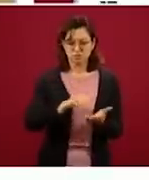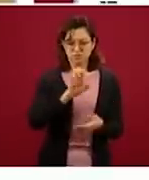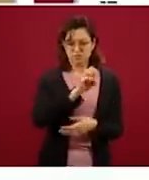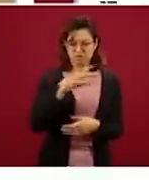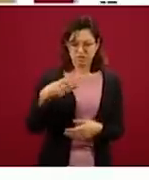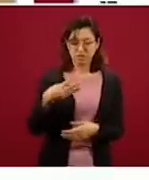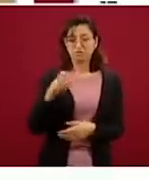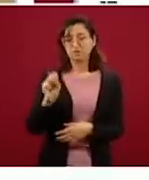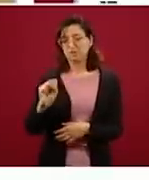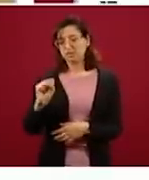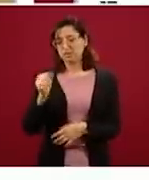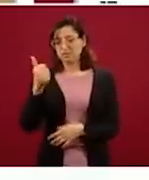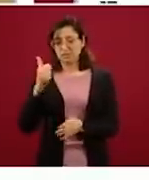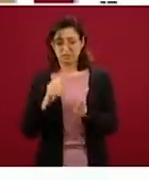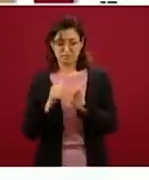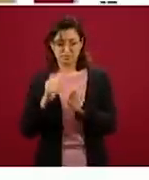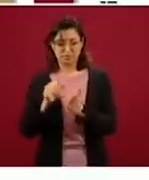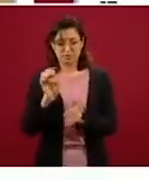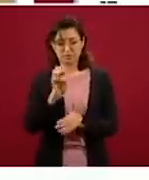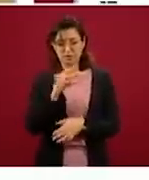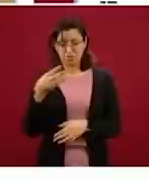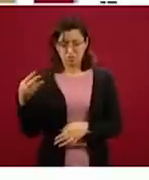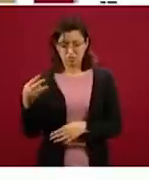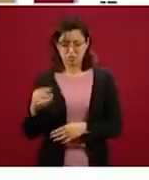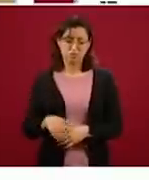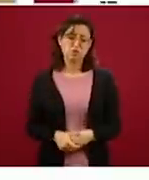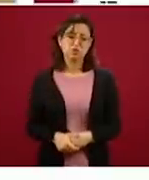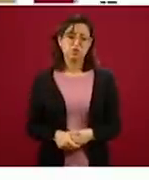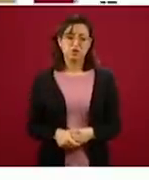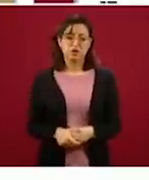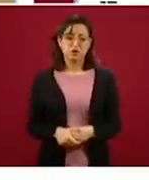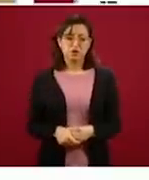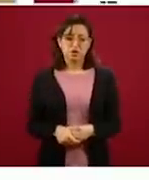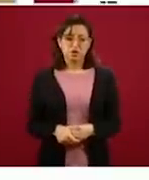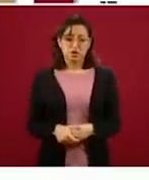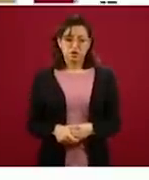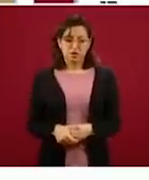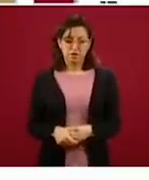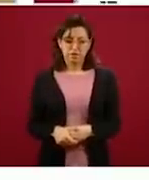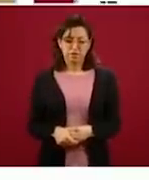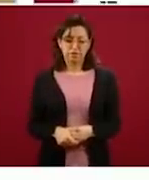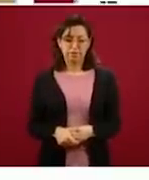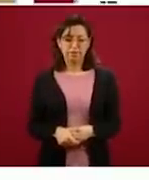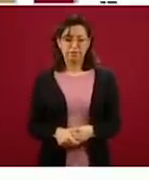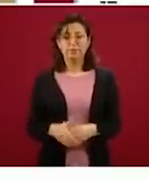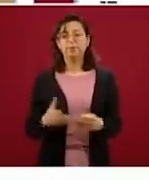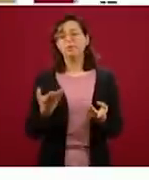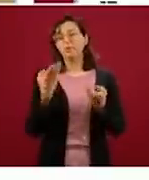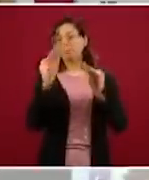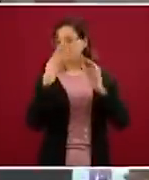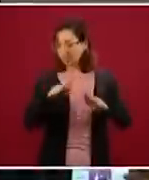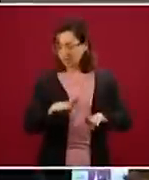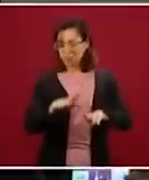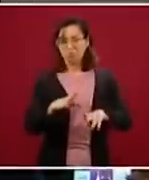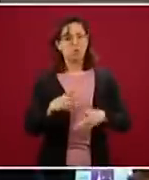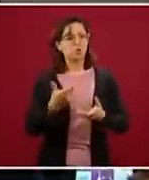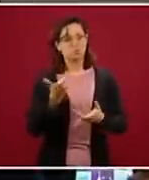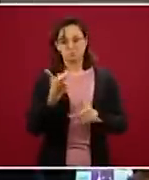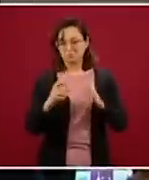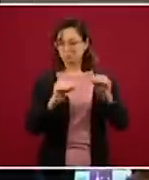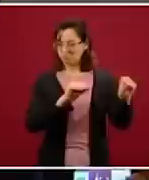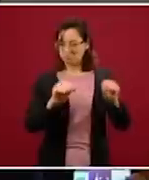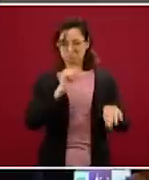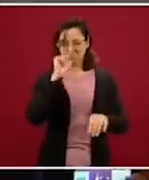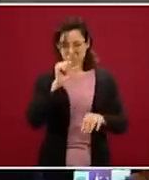y 66 millones de euros. Respecto al congelamiento de cuentas, de manera el total